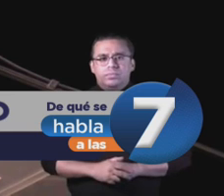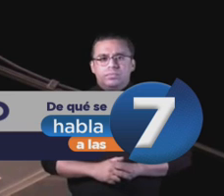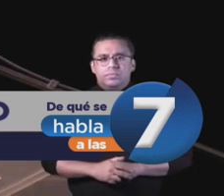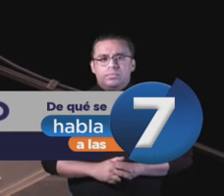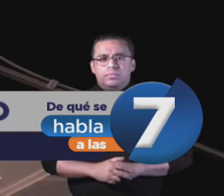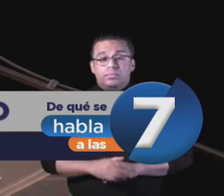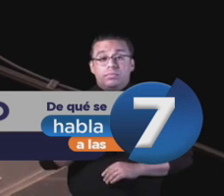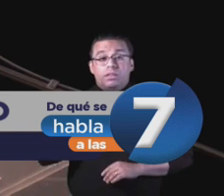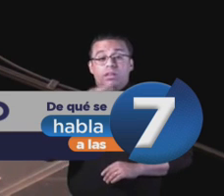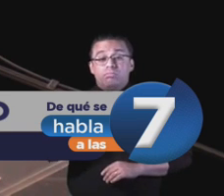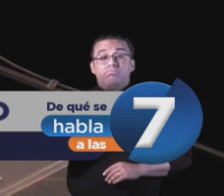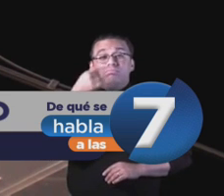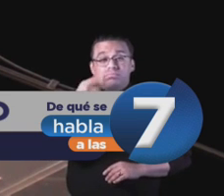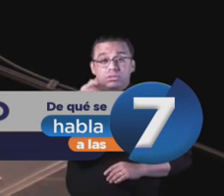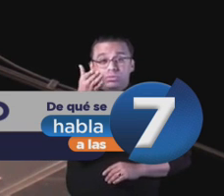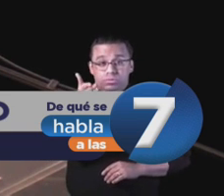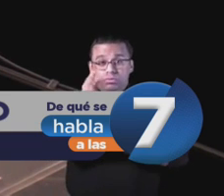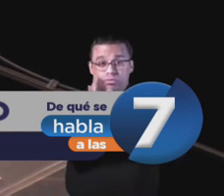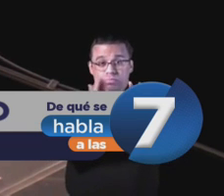Y digo a sus familias